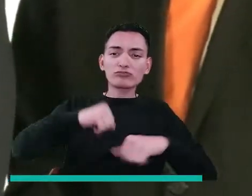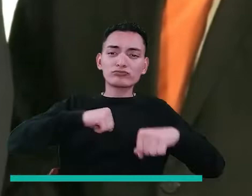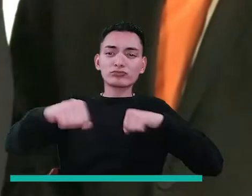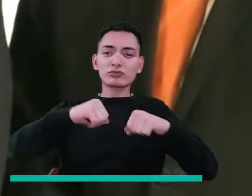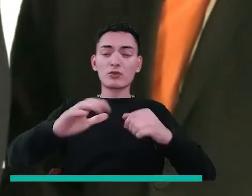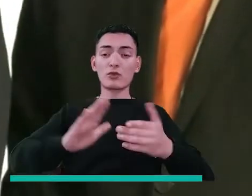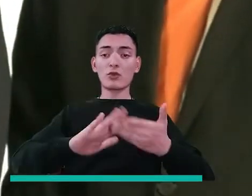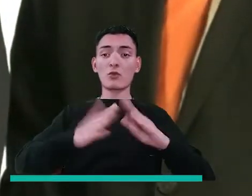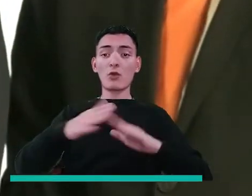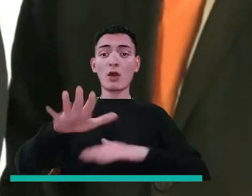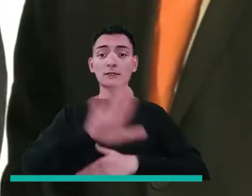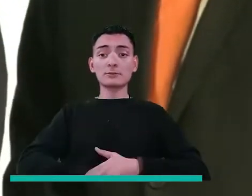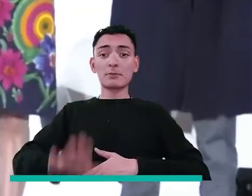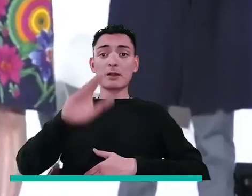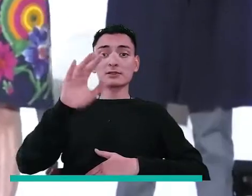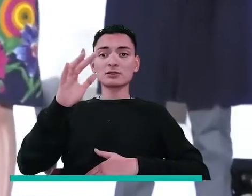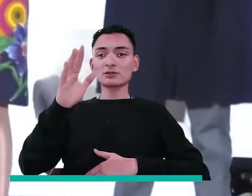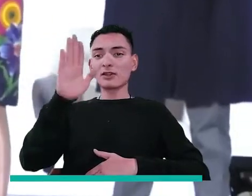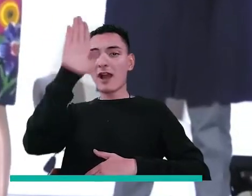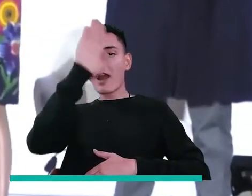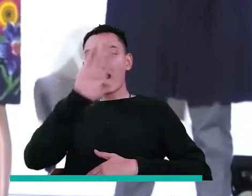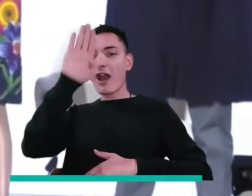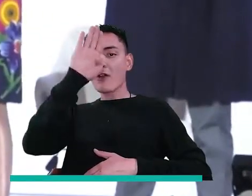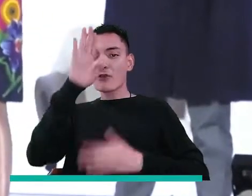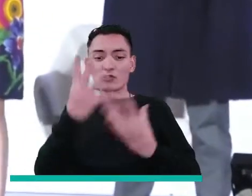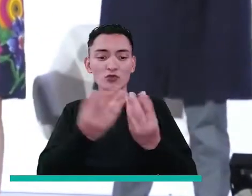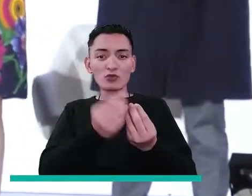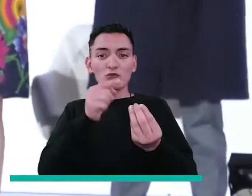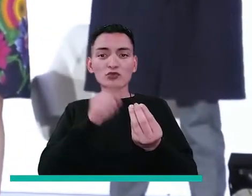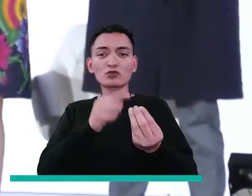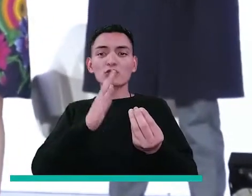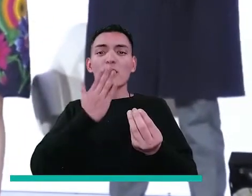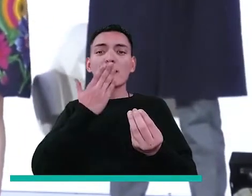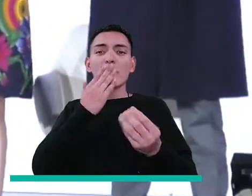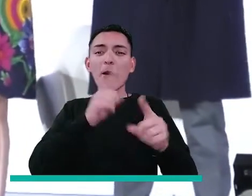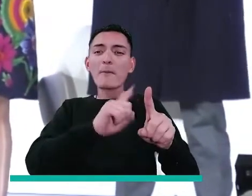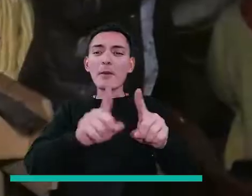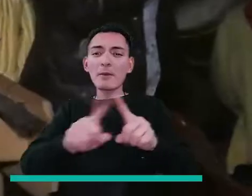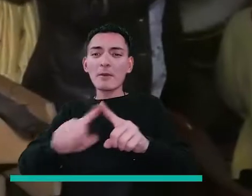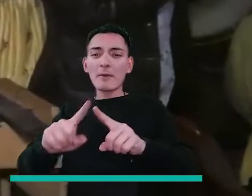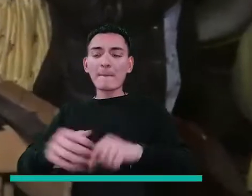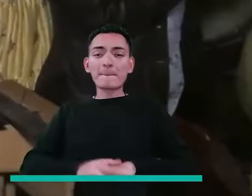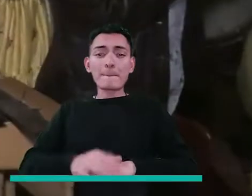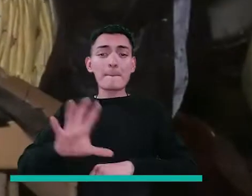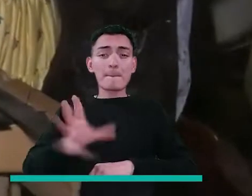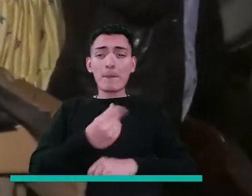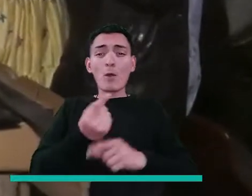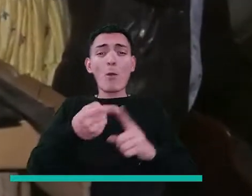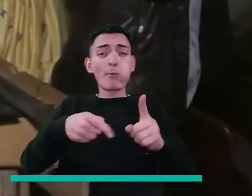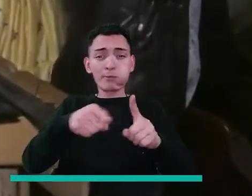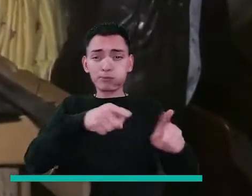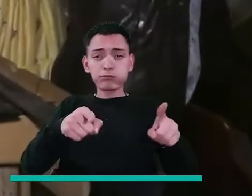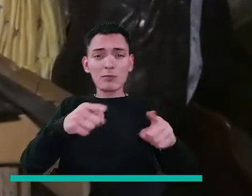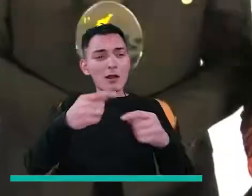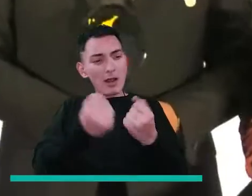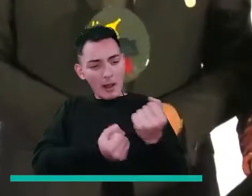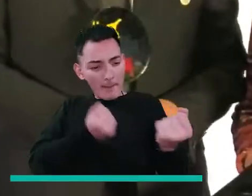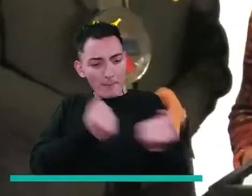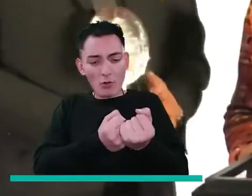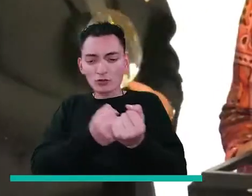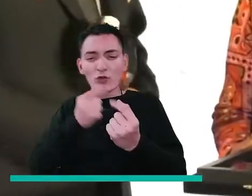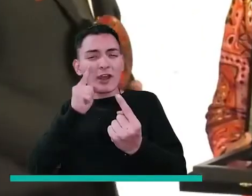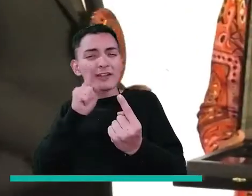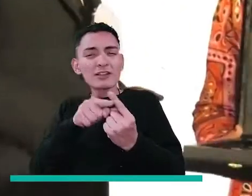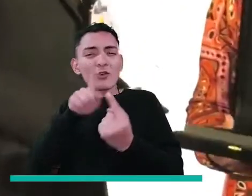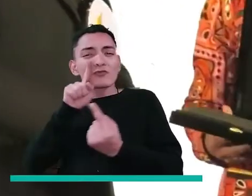adultos mayores, a nuestras comunidades étnicas, a nuestros afrodescendientes, pero sobre todo a esa comunidad que lo necesita y que es la que requiere la mano de